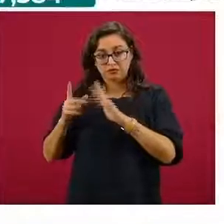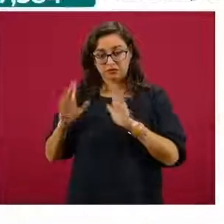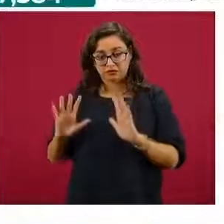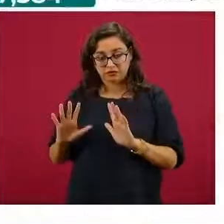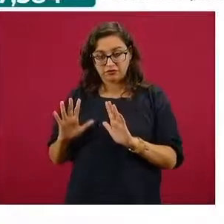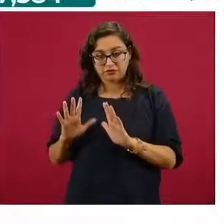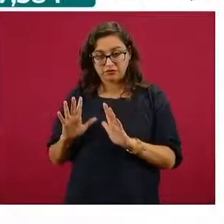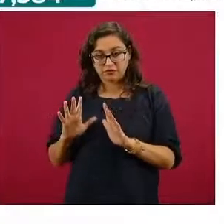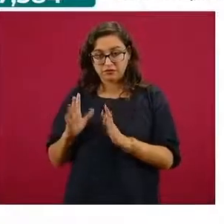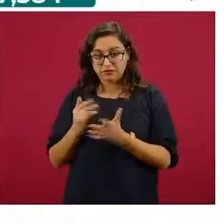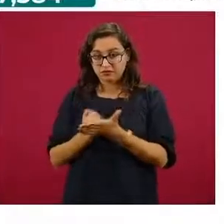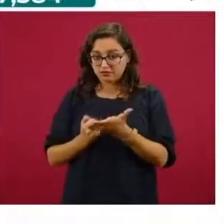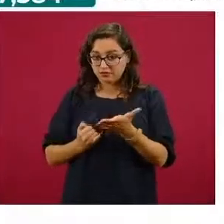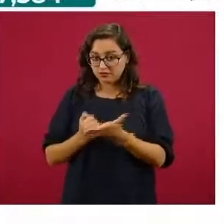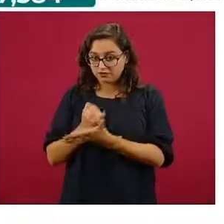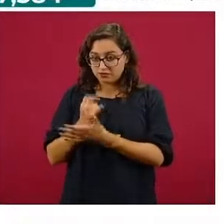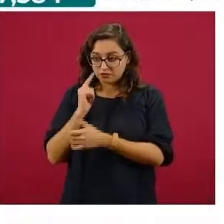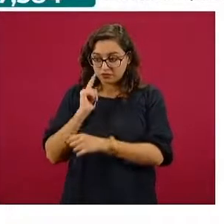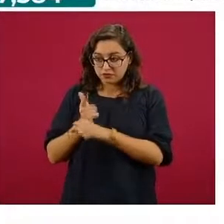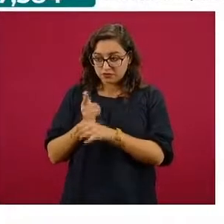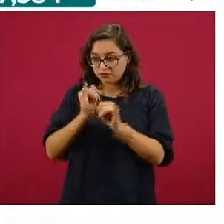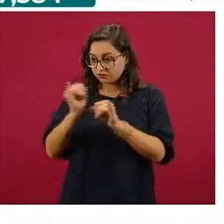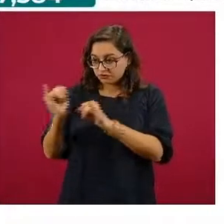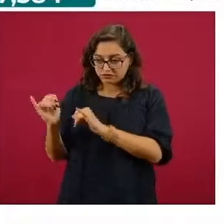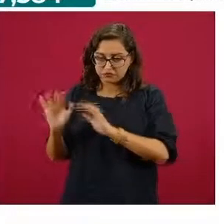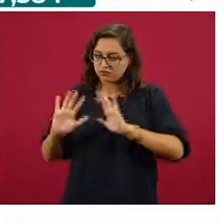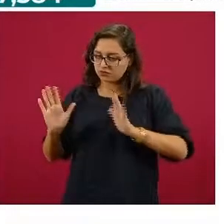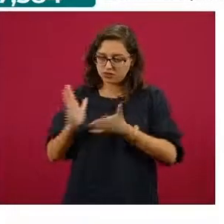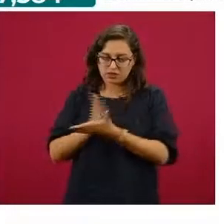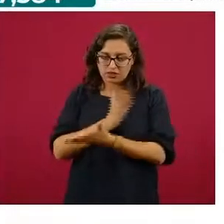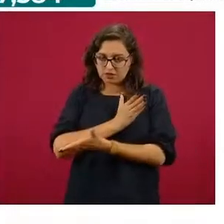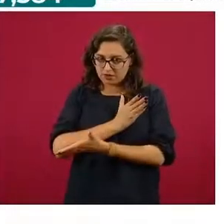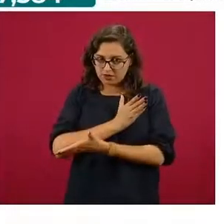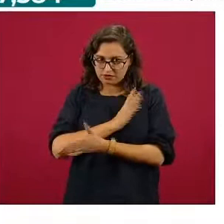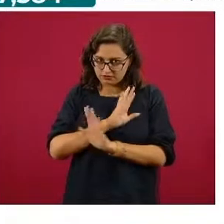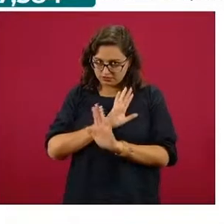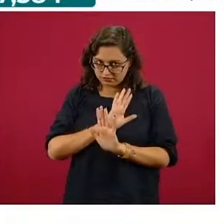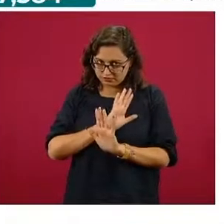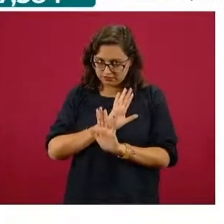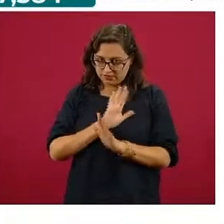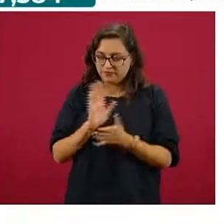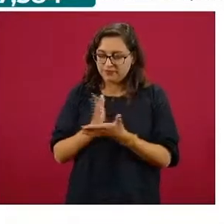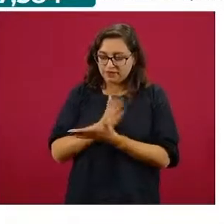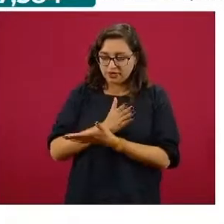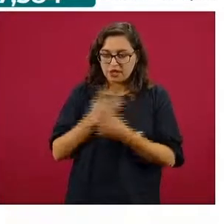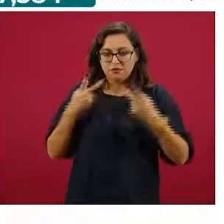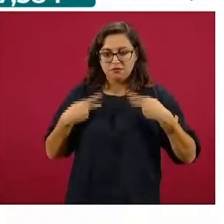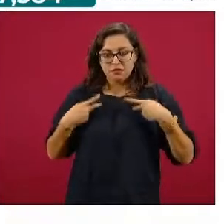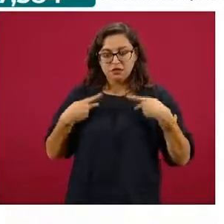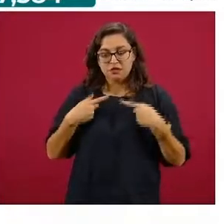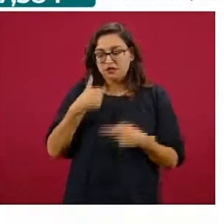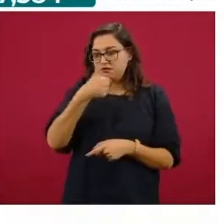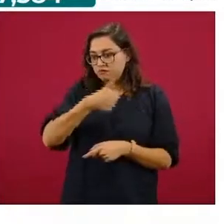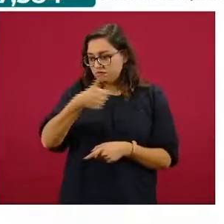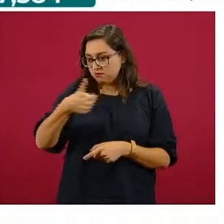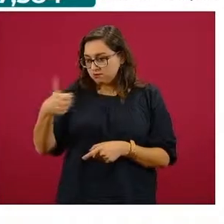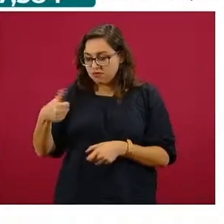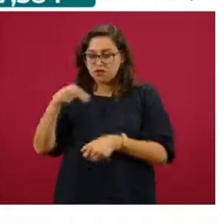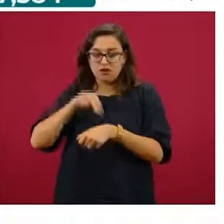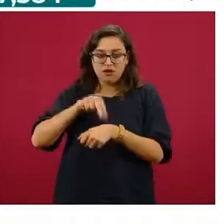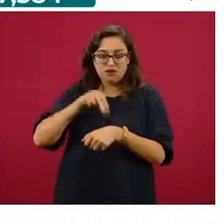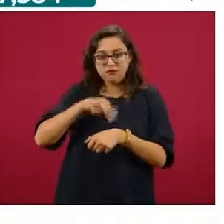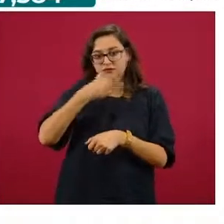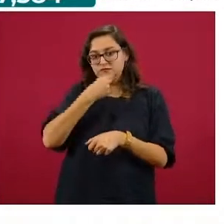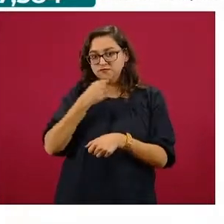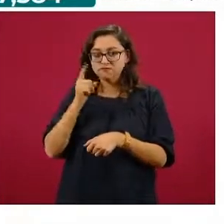decisión que aplique al diagnóstico individual de cada persona. Ojo, para cada persona, el médico, la médica